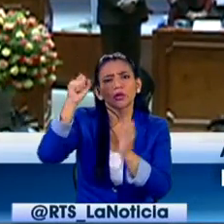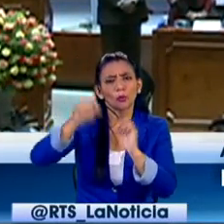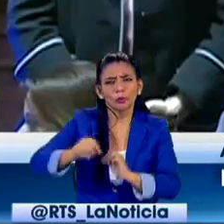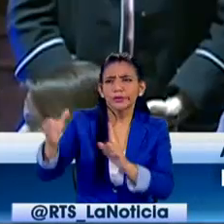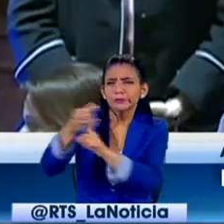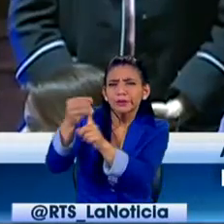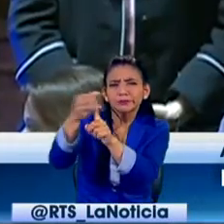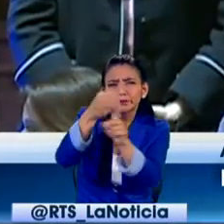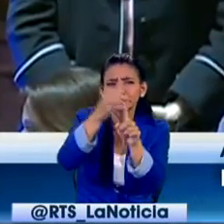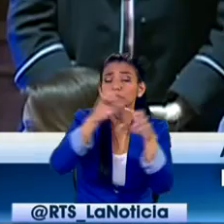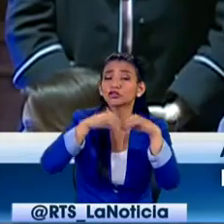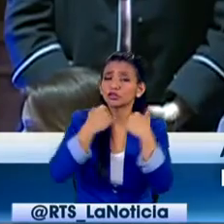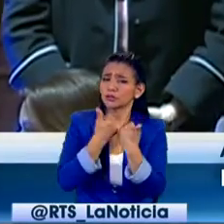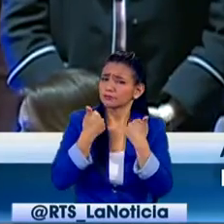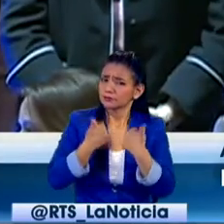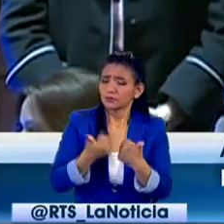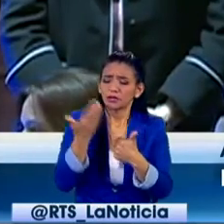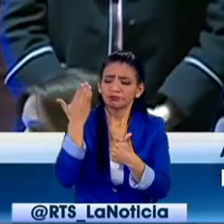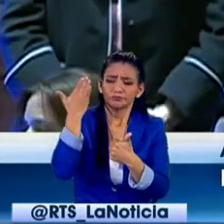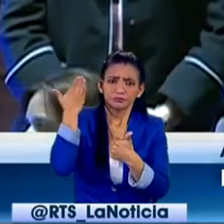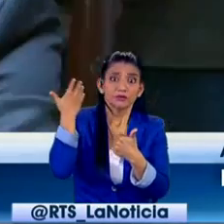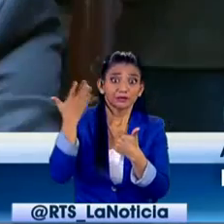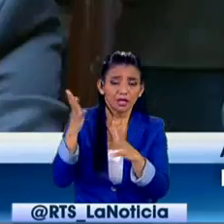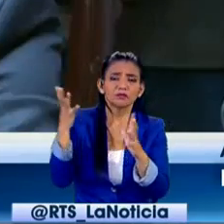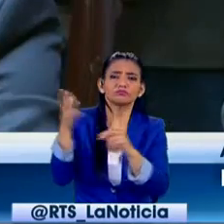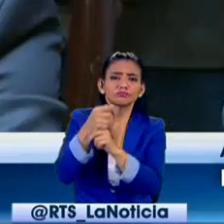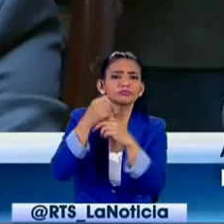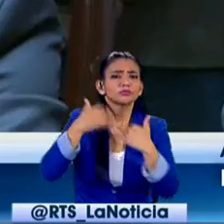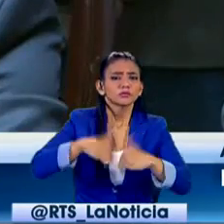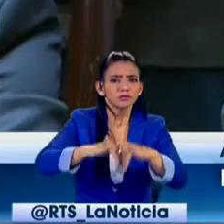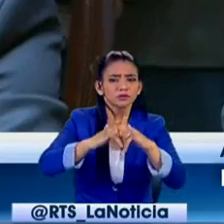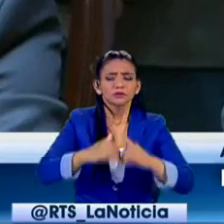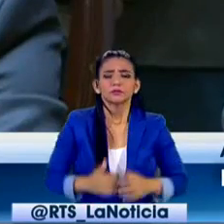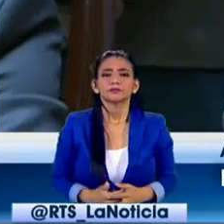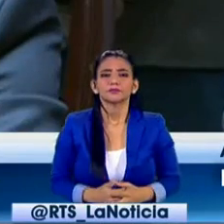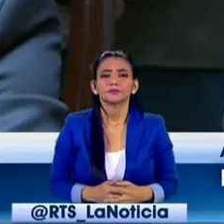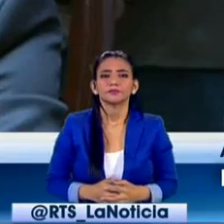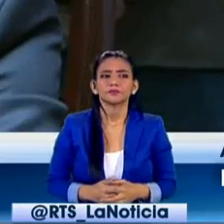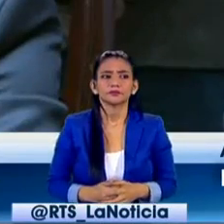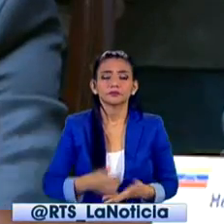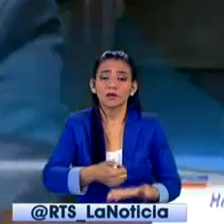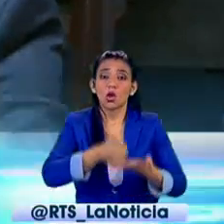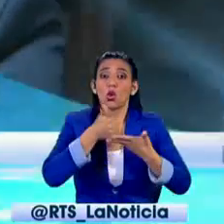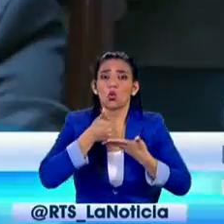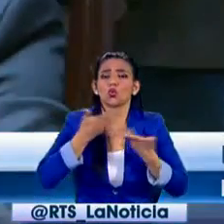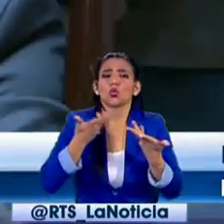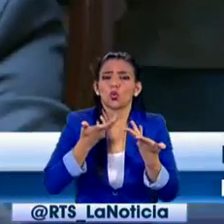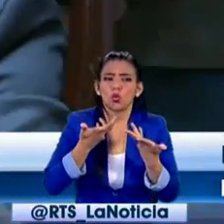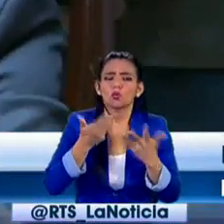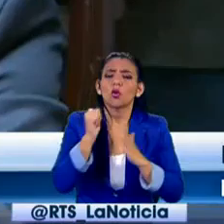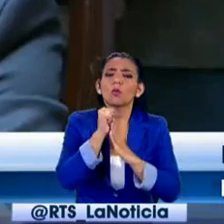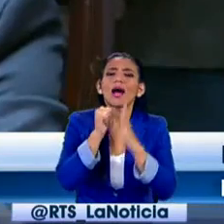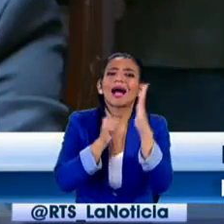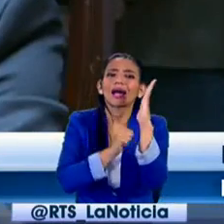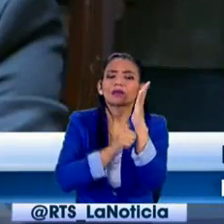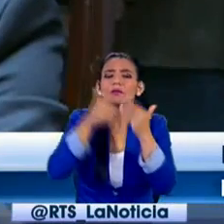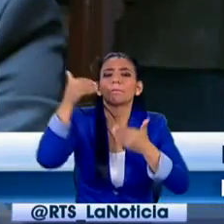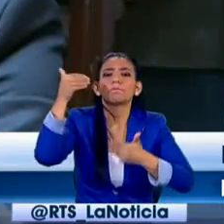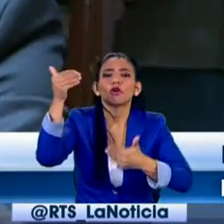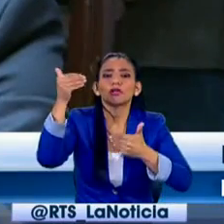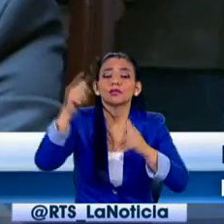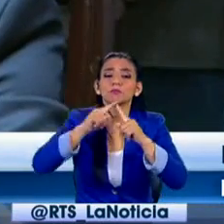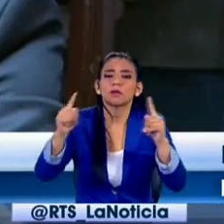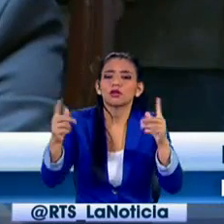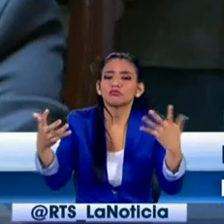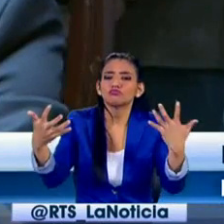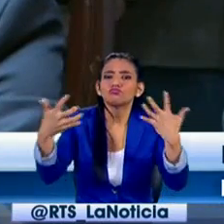conquistas sociales alcanzadas durante las últimas décadas en la región. Que nos sirva de base para establecer una agenda política articulada